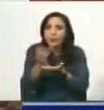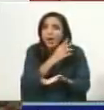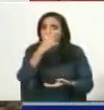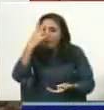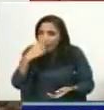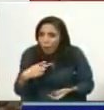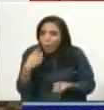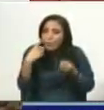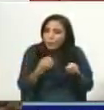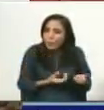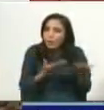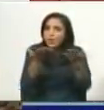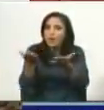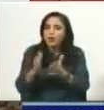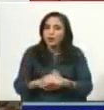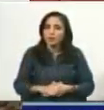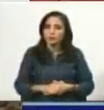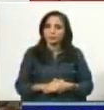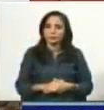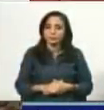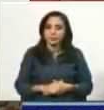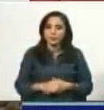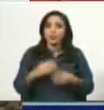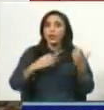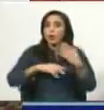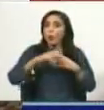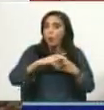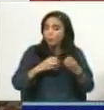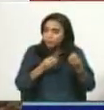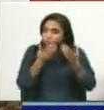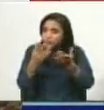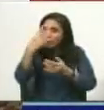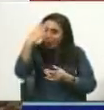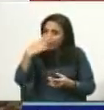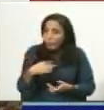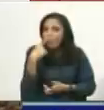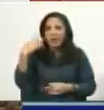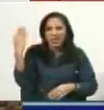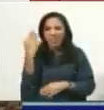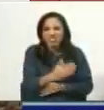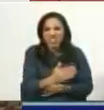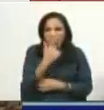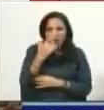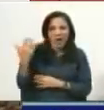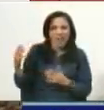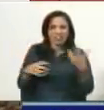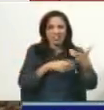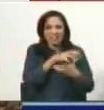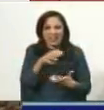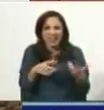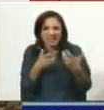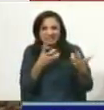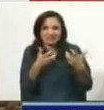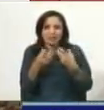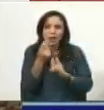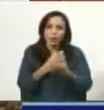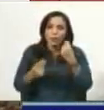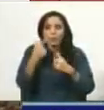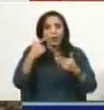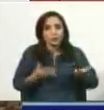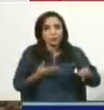tienen. Los que menos tienen, los que han sido más castigados por esta guerra. Y hacia allá debe estar